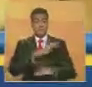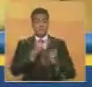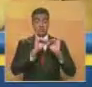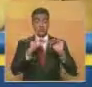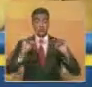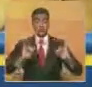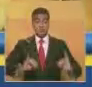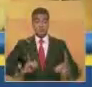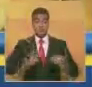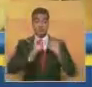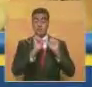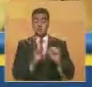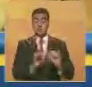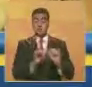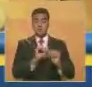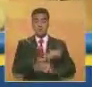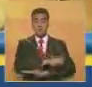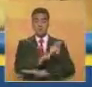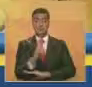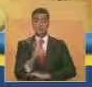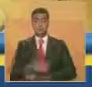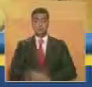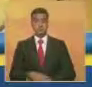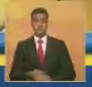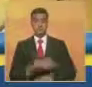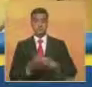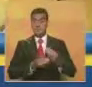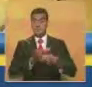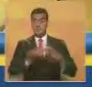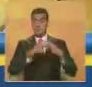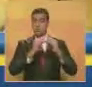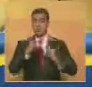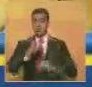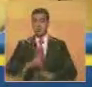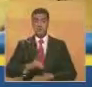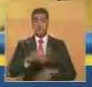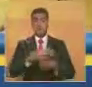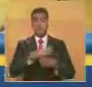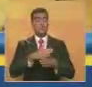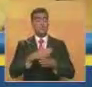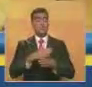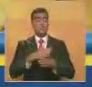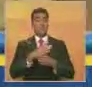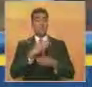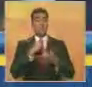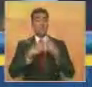tengan carácter permanente, universal, que sean accesibles para todos los venezolanos independientemente del